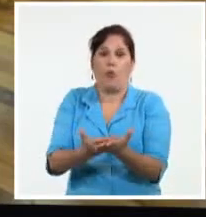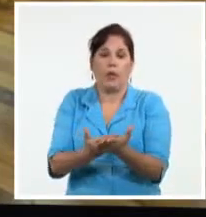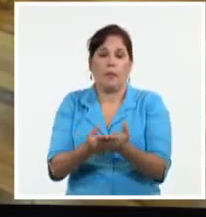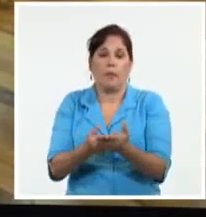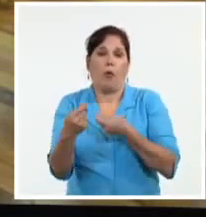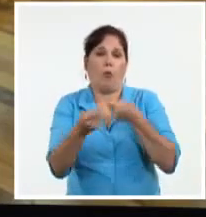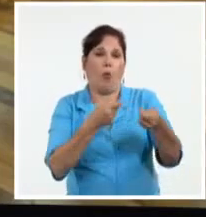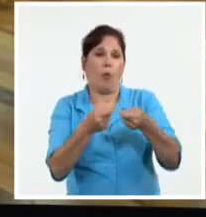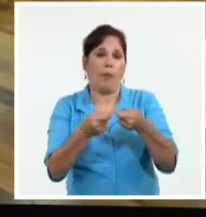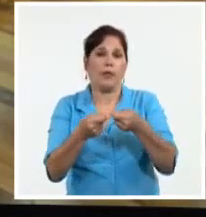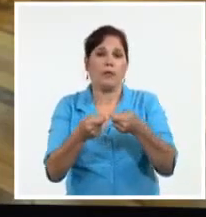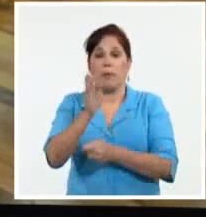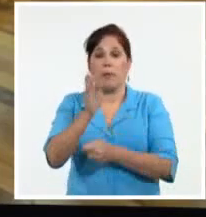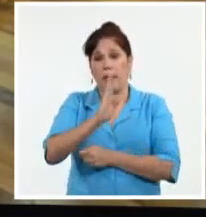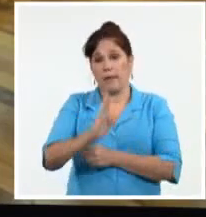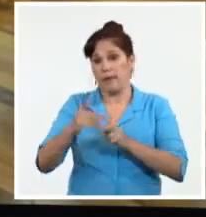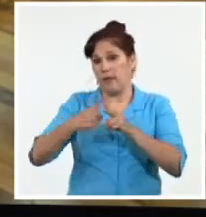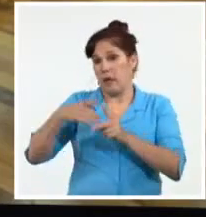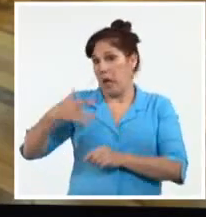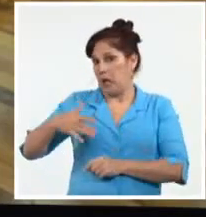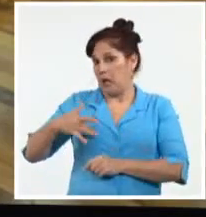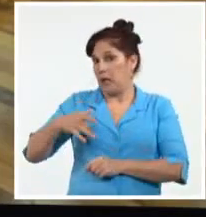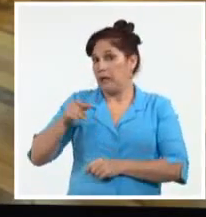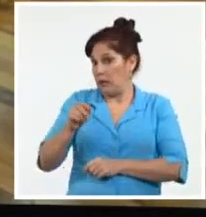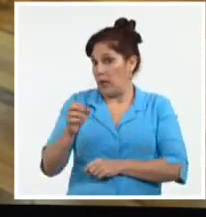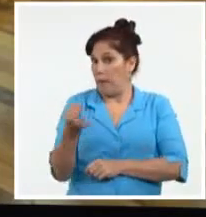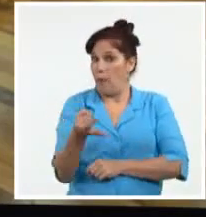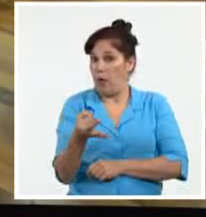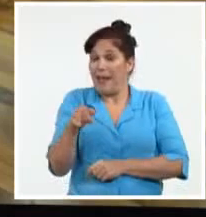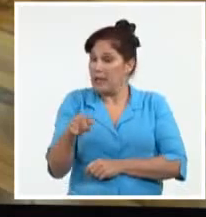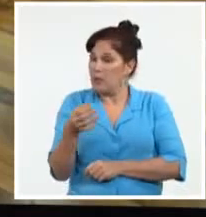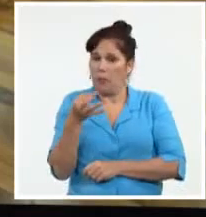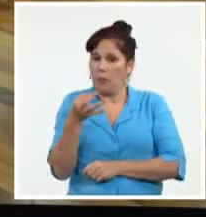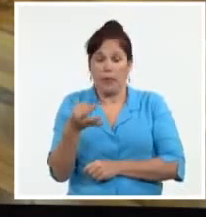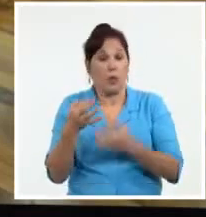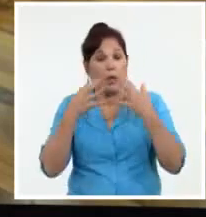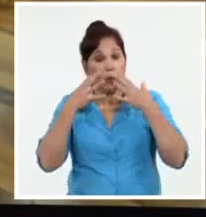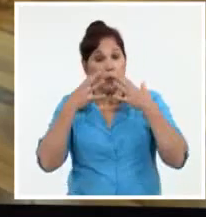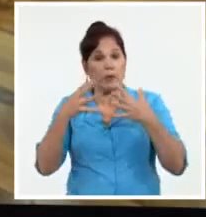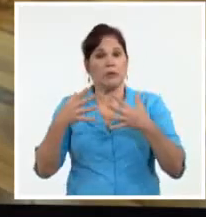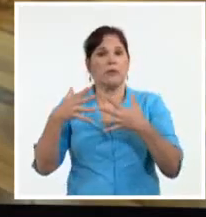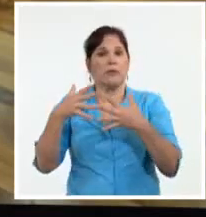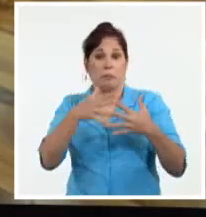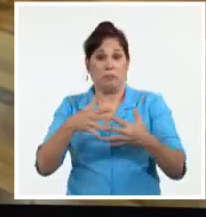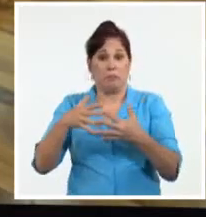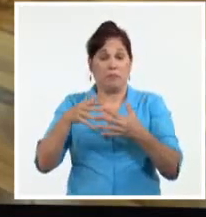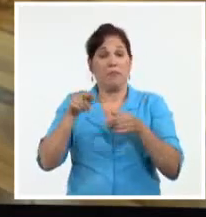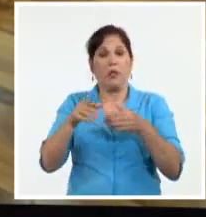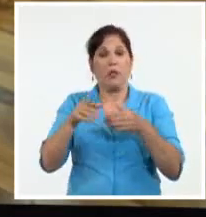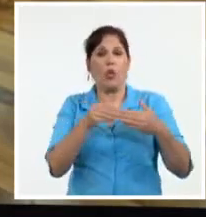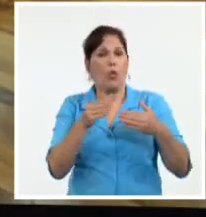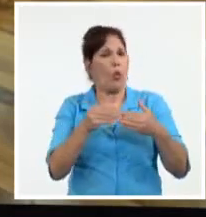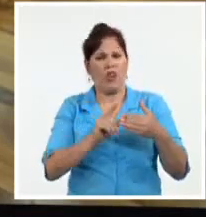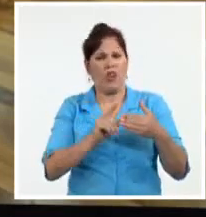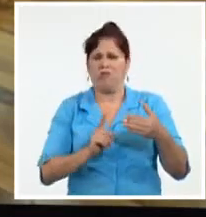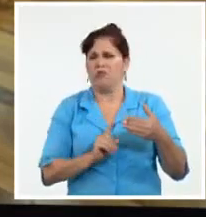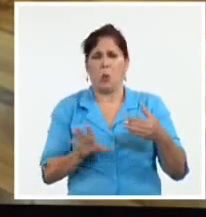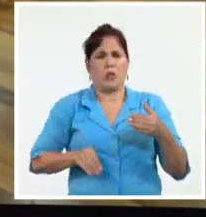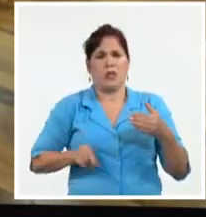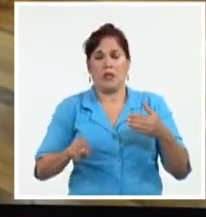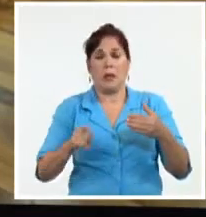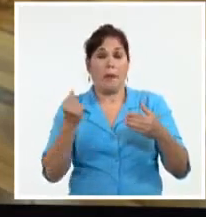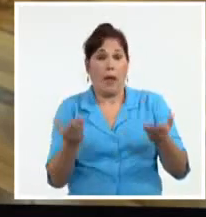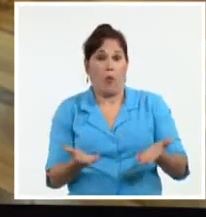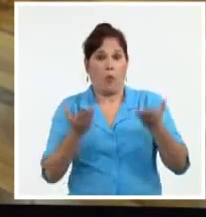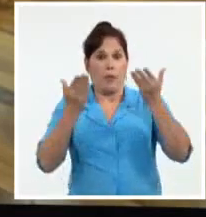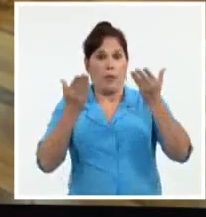para el comercio argentino-brasileño, a fin de cuentas, estas son dos de los pesos pesados del área. Una desdolarización impulsada por la primera economía